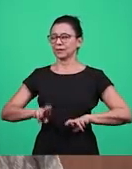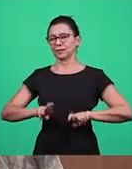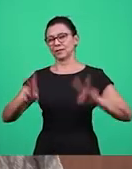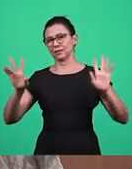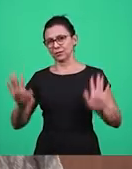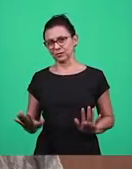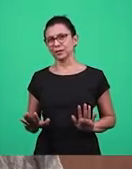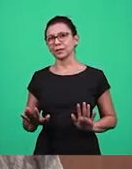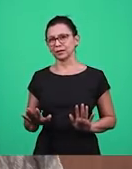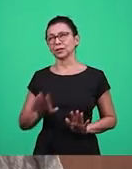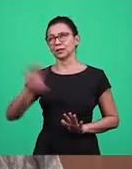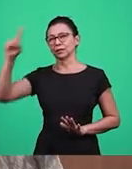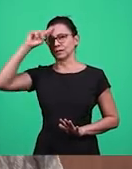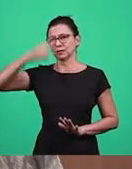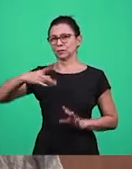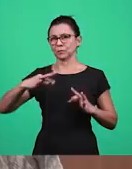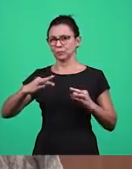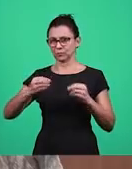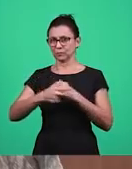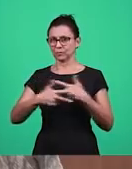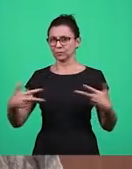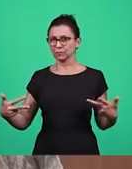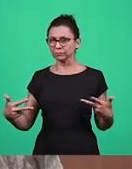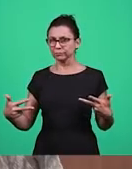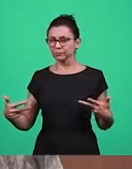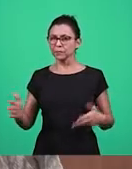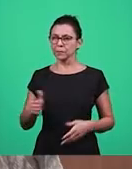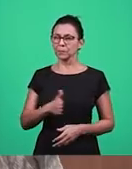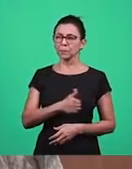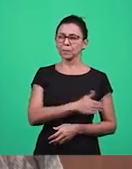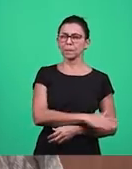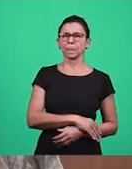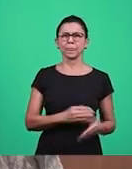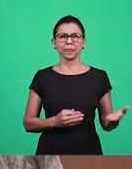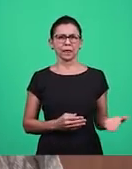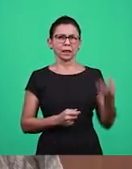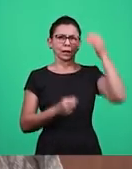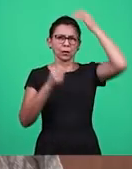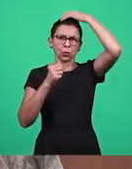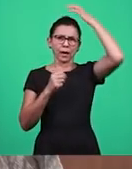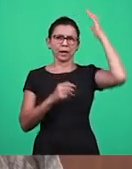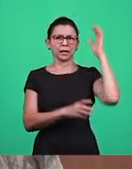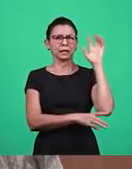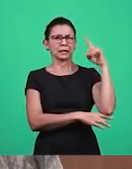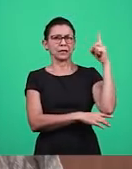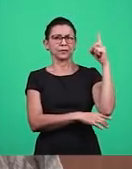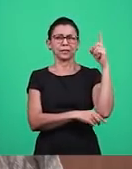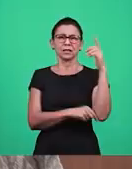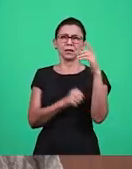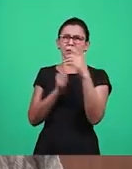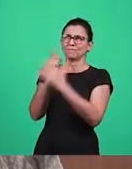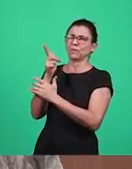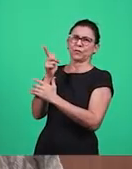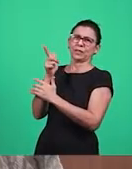no. Ahí Dios es quien determina las cosas. Y David había hecho un acto que